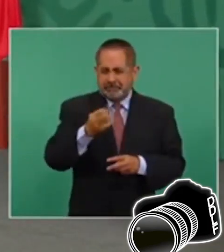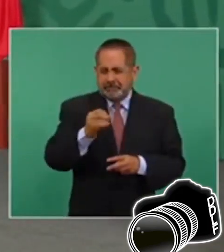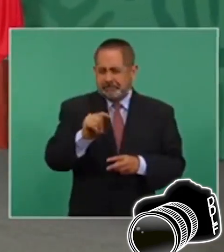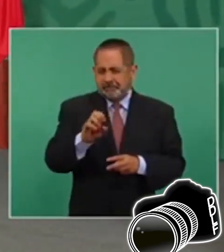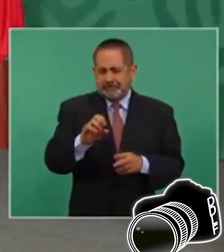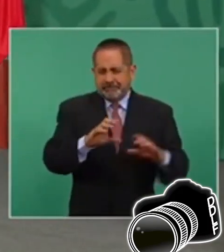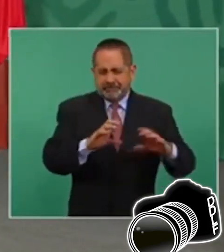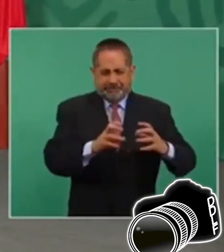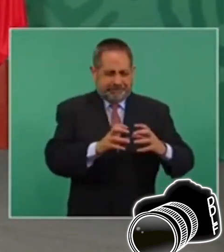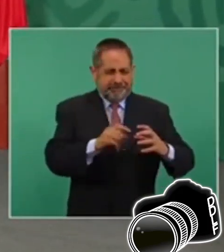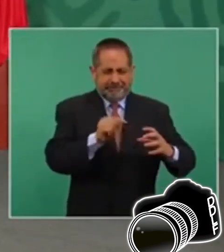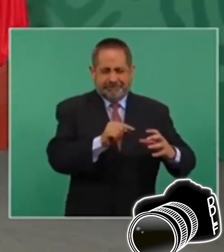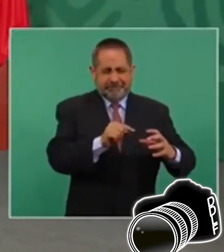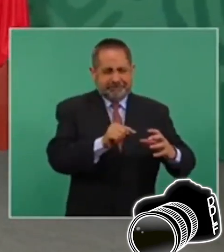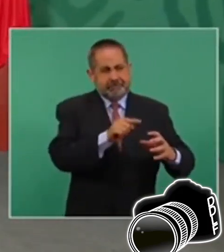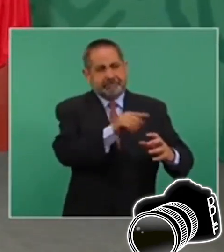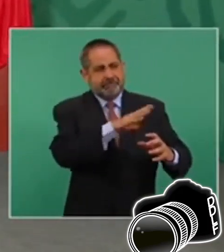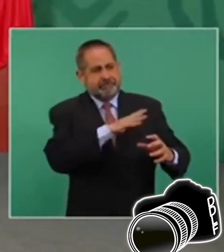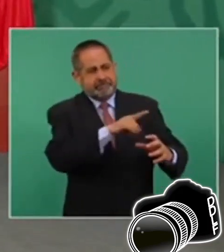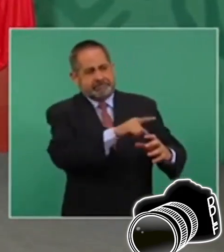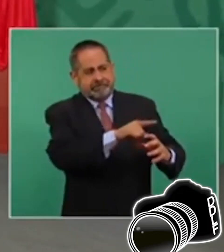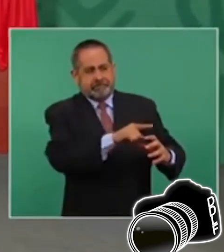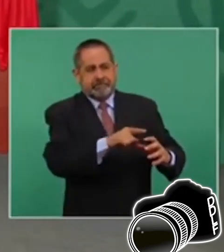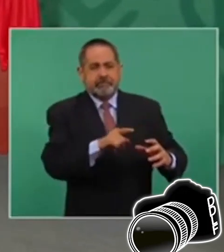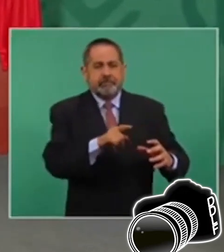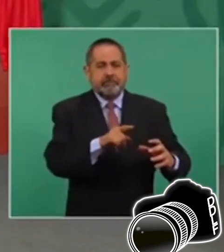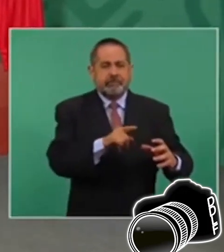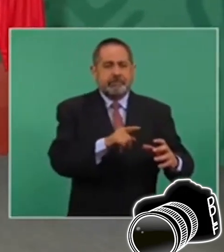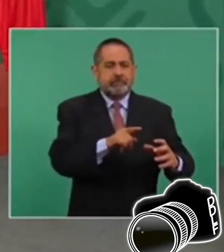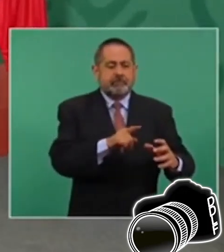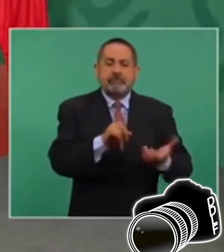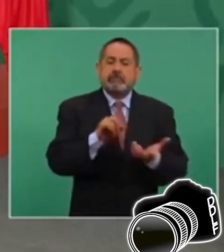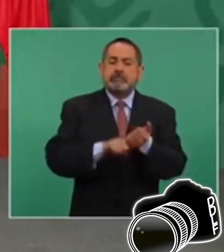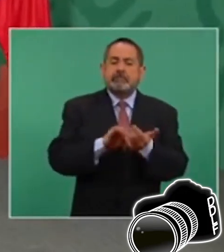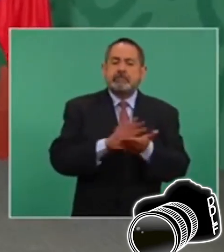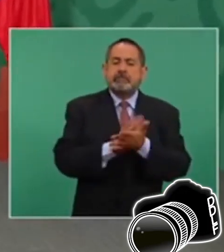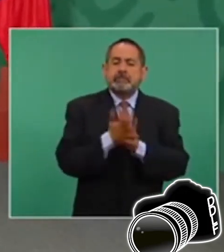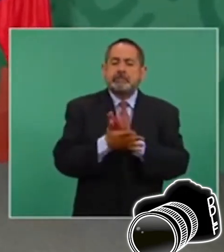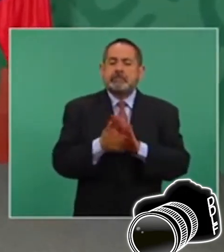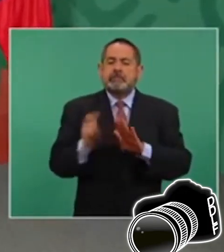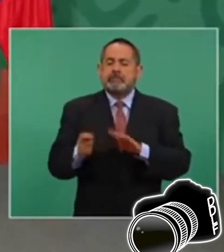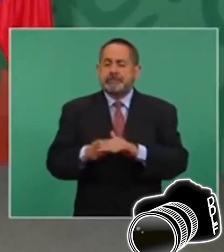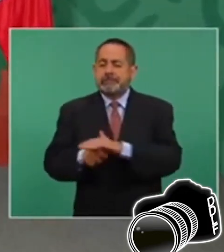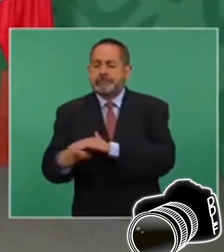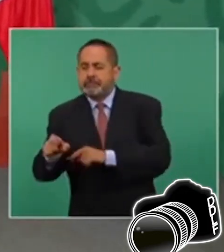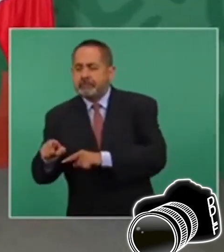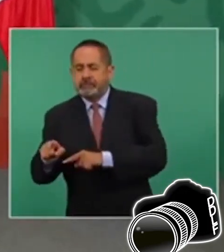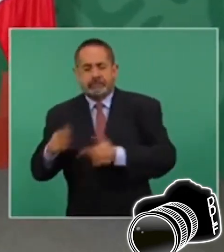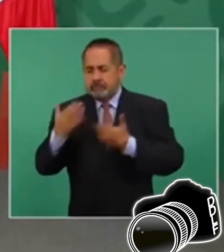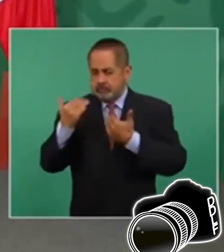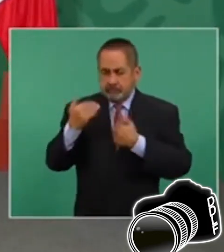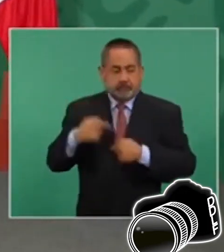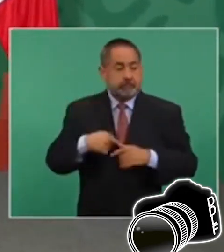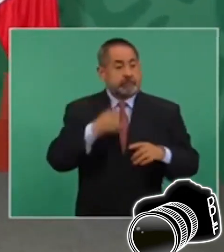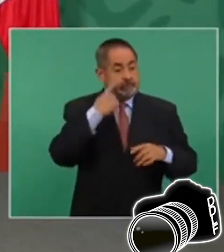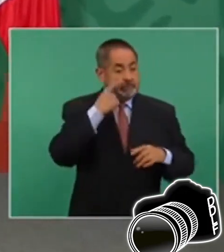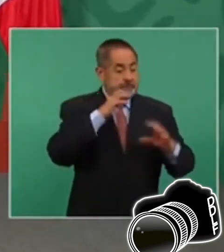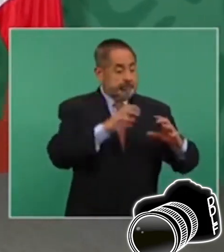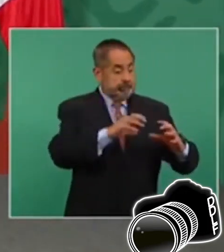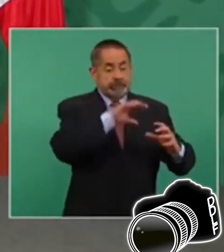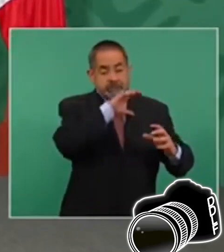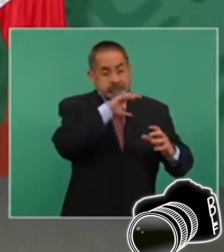es pues eh muy sano es un buen alimento